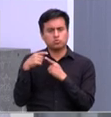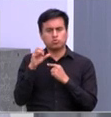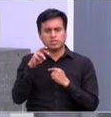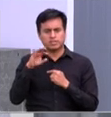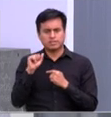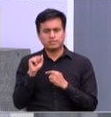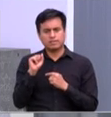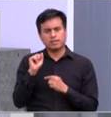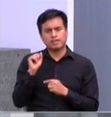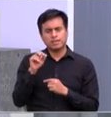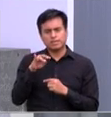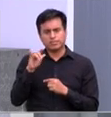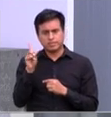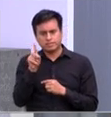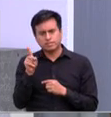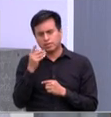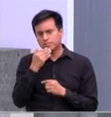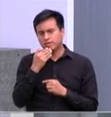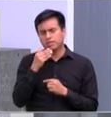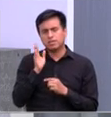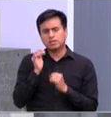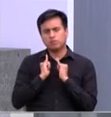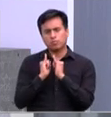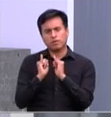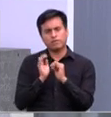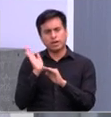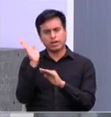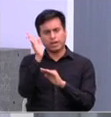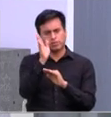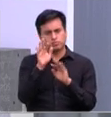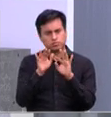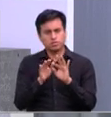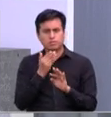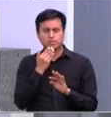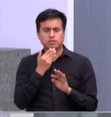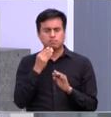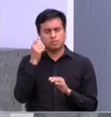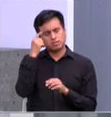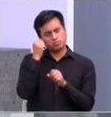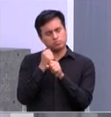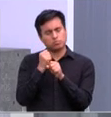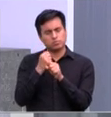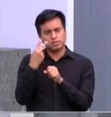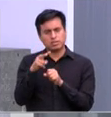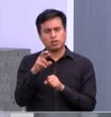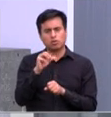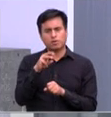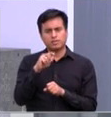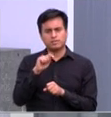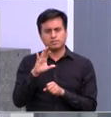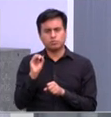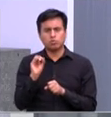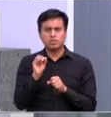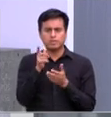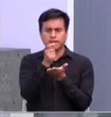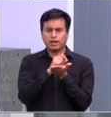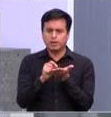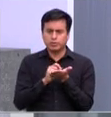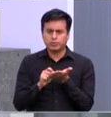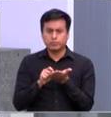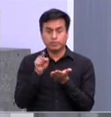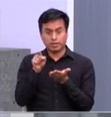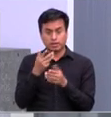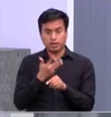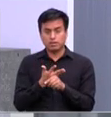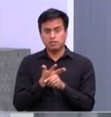de Indias, los informes de viajeros o las meditaciones propias del romanticismo literario, en donde ella